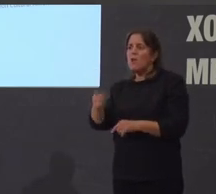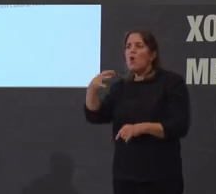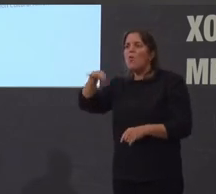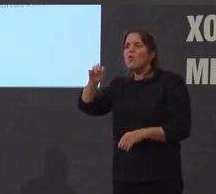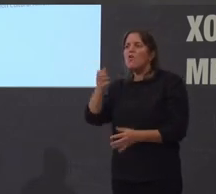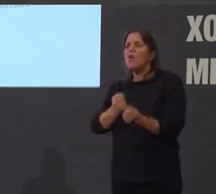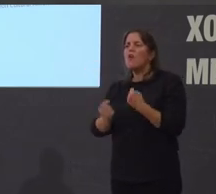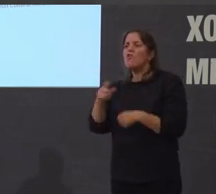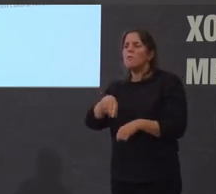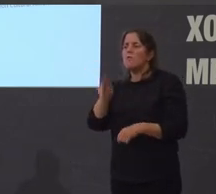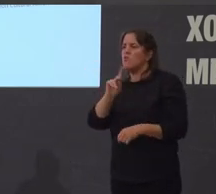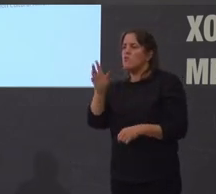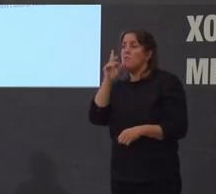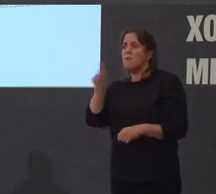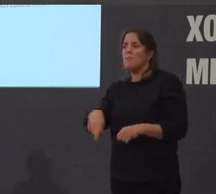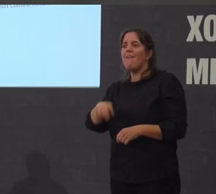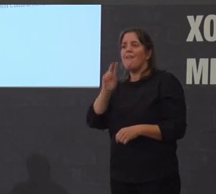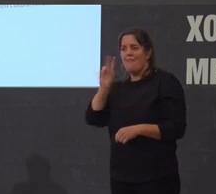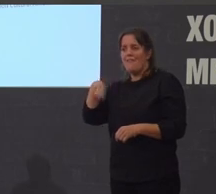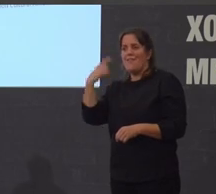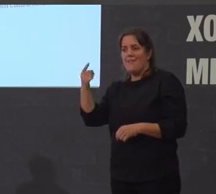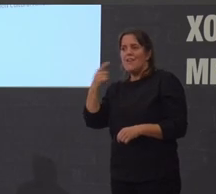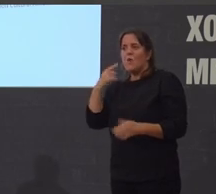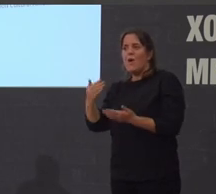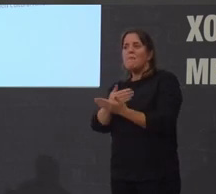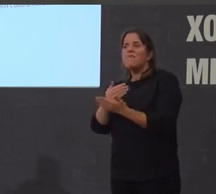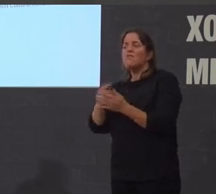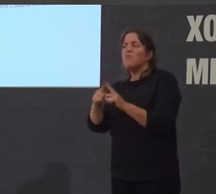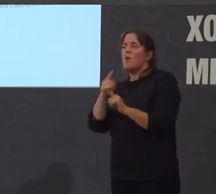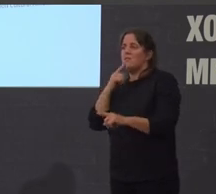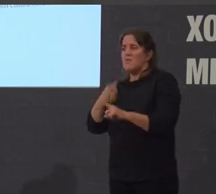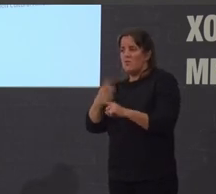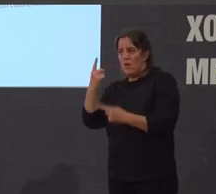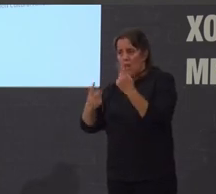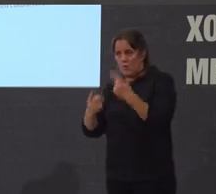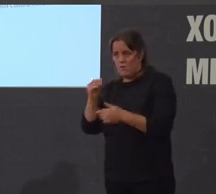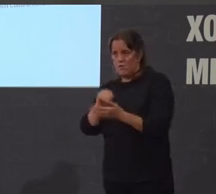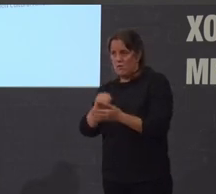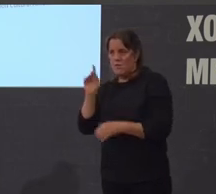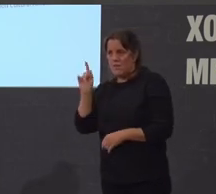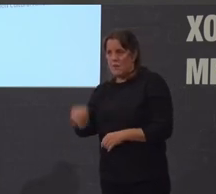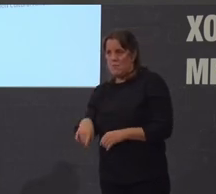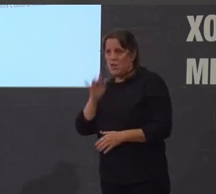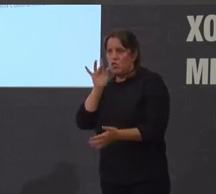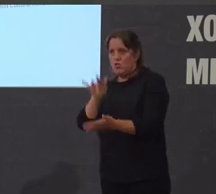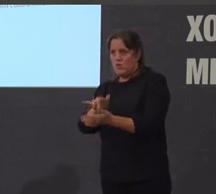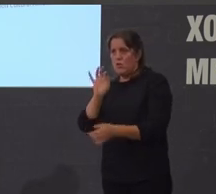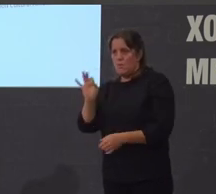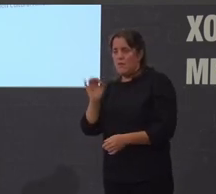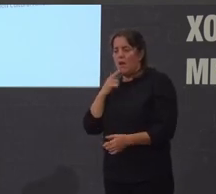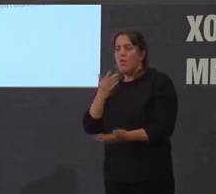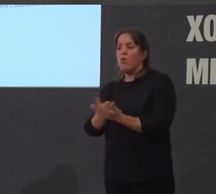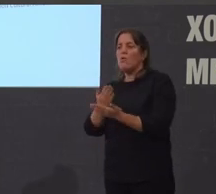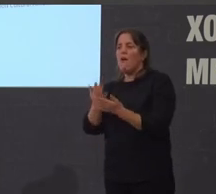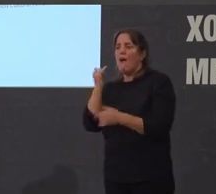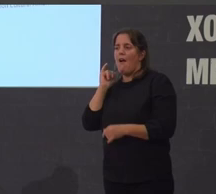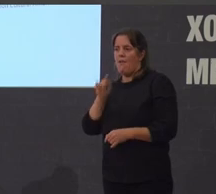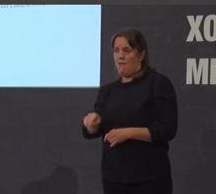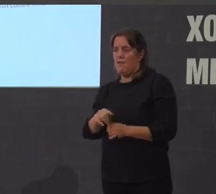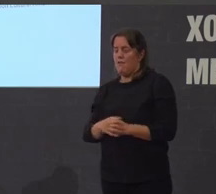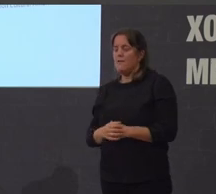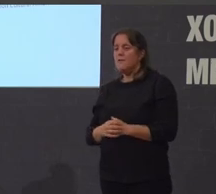económicos que se no como veremos también beneficios de tipo sexual en algunos casos que tenemos documentados